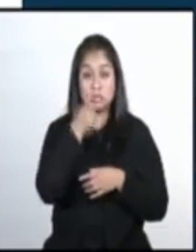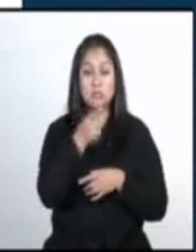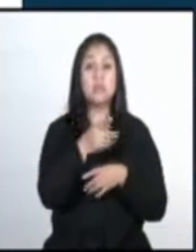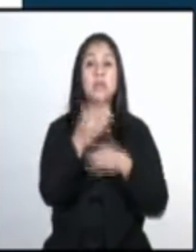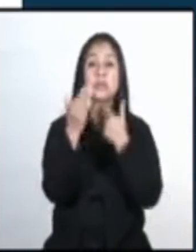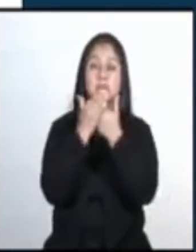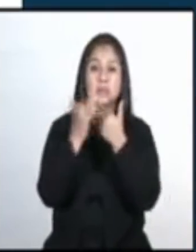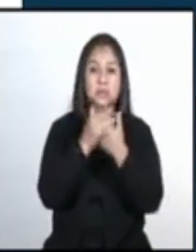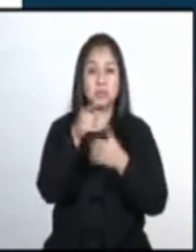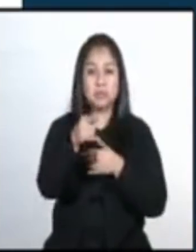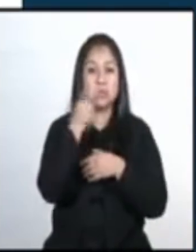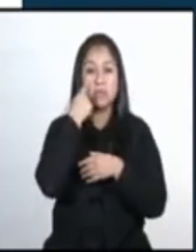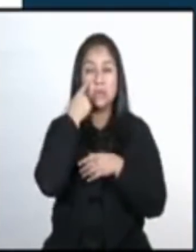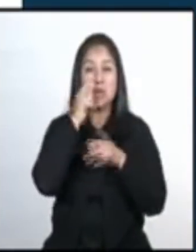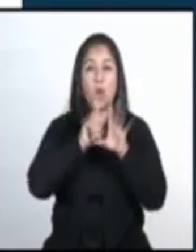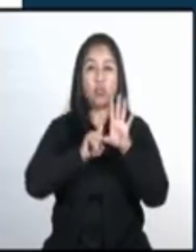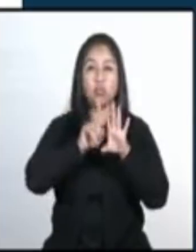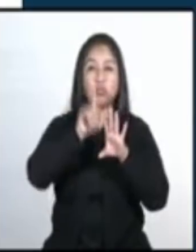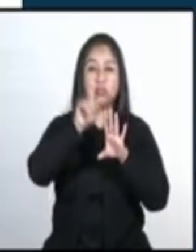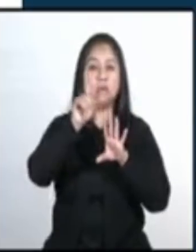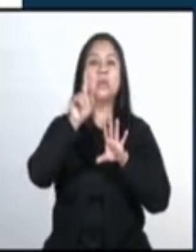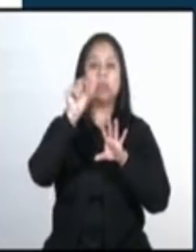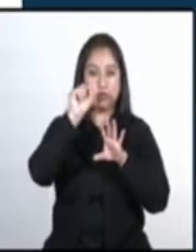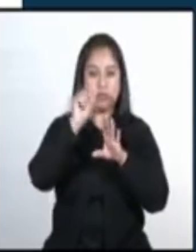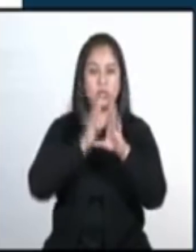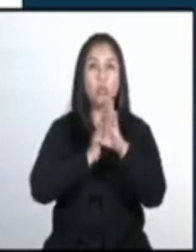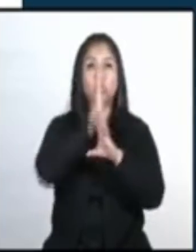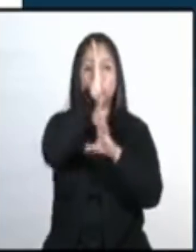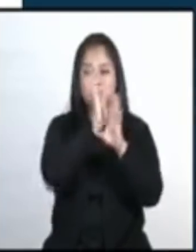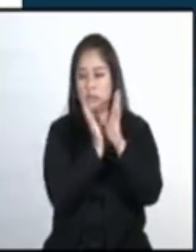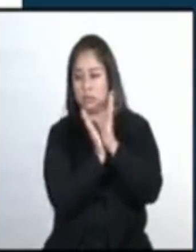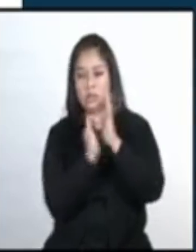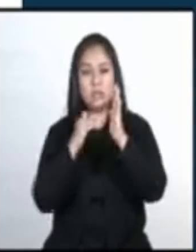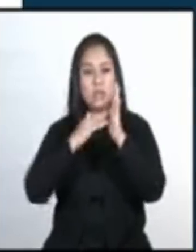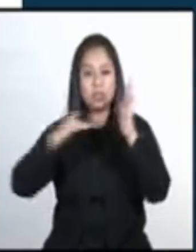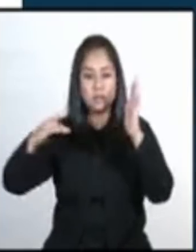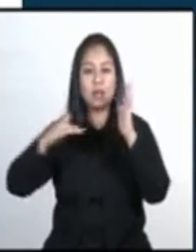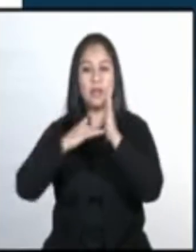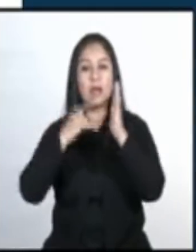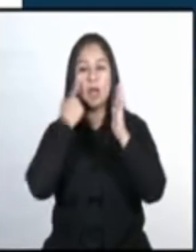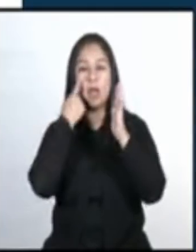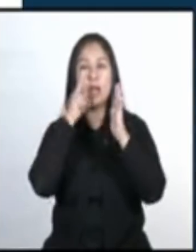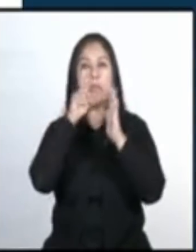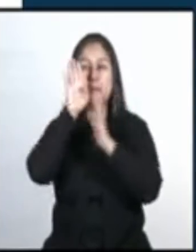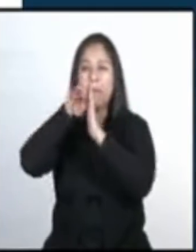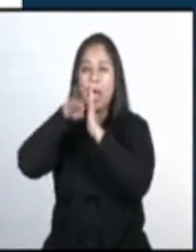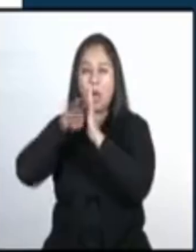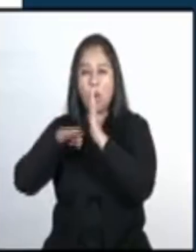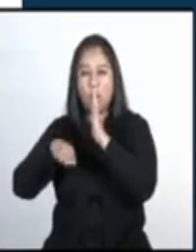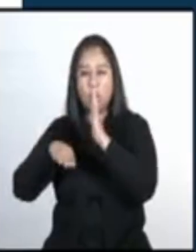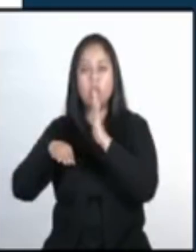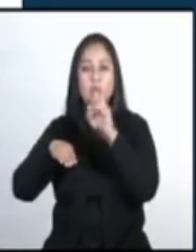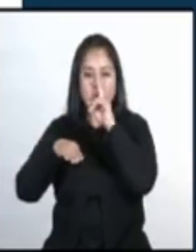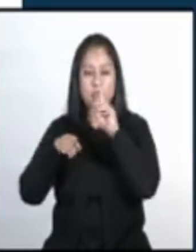cercano al vértice de la línea horizontal y vertical, pero lo vemos muy bajo en relación a